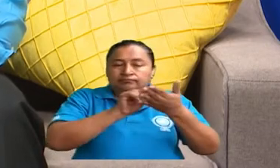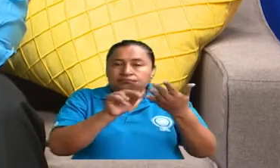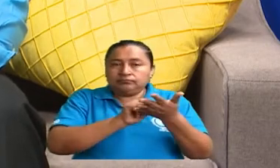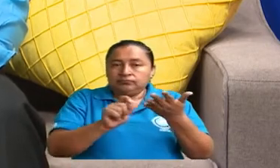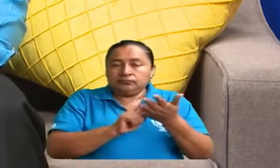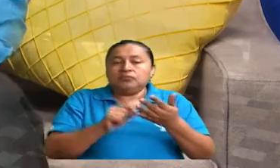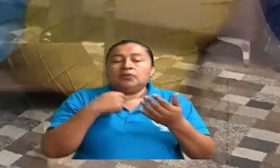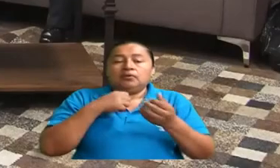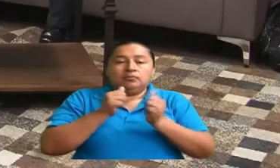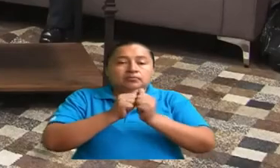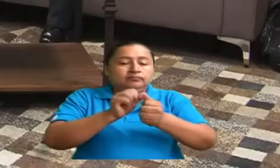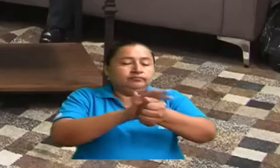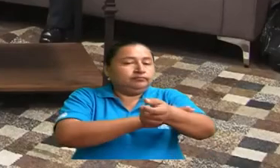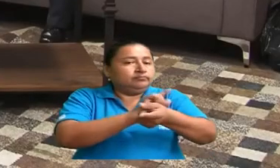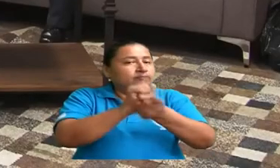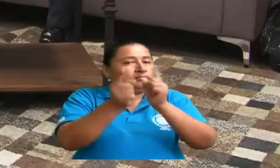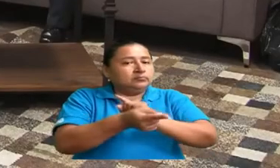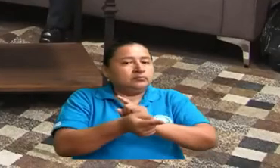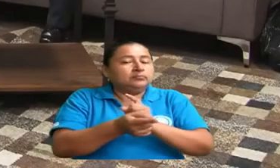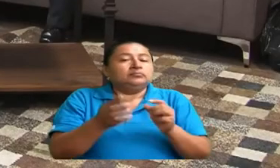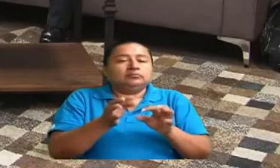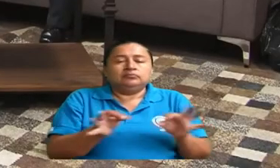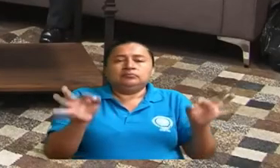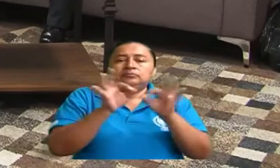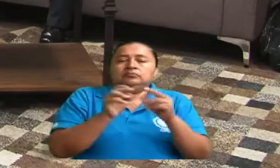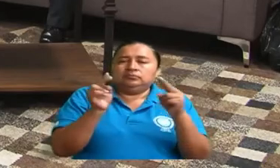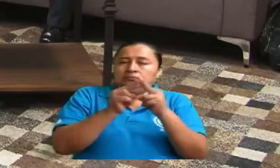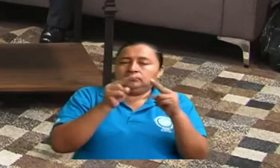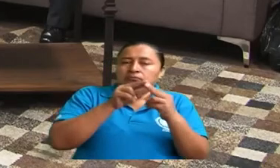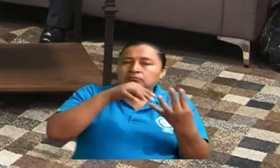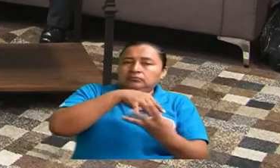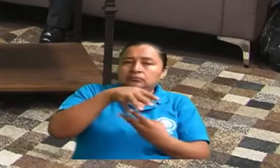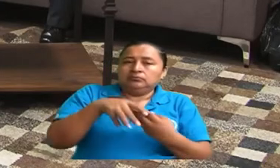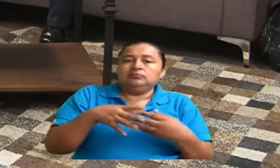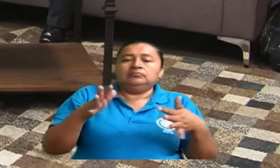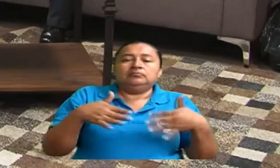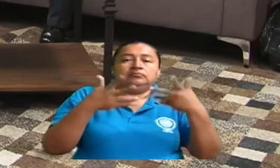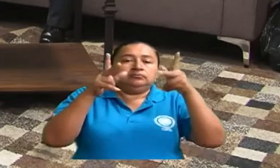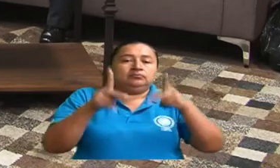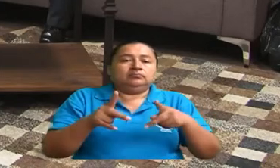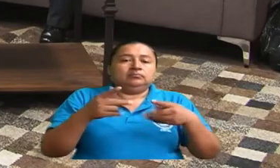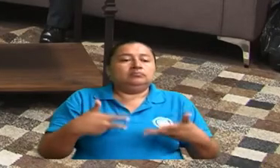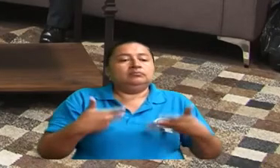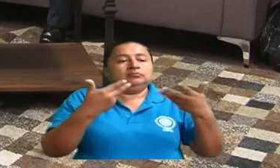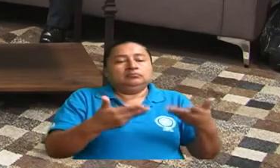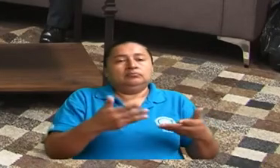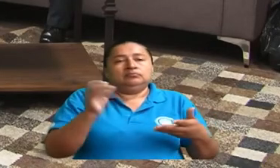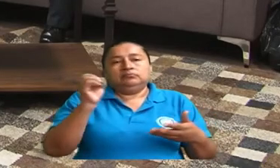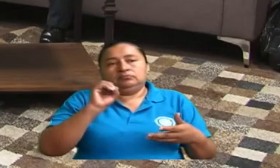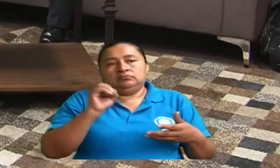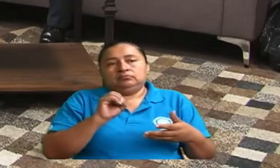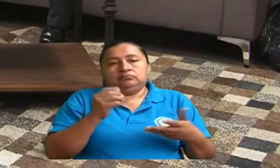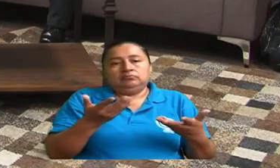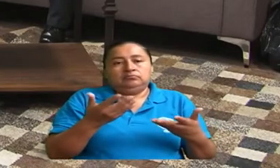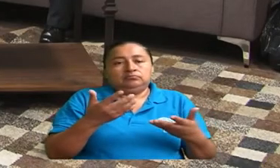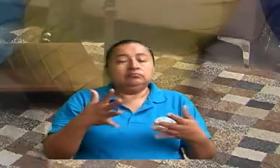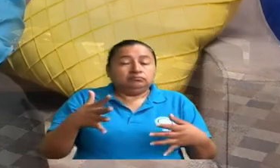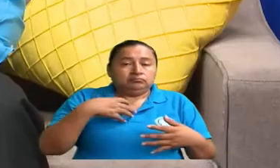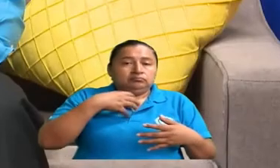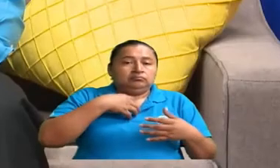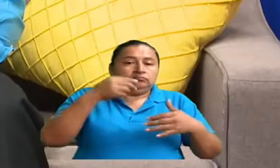de sensibilización, inclusive entiendo que lo vinculan con y para que también reciban o sean parte